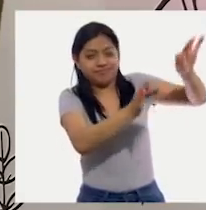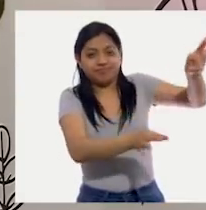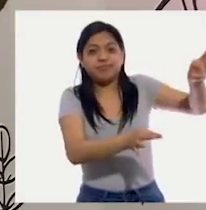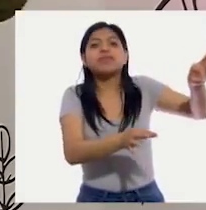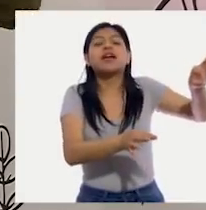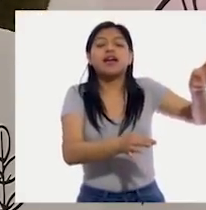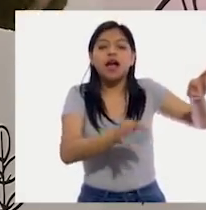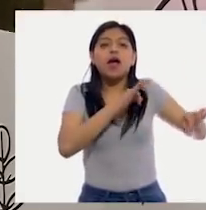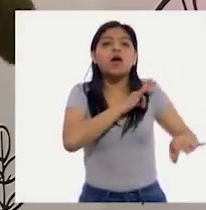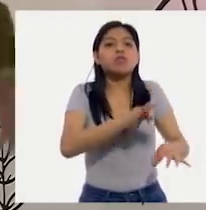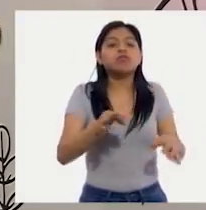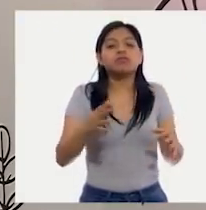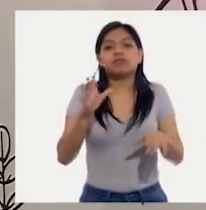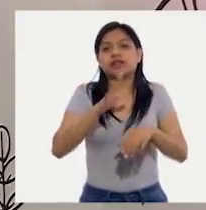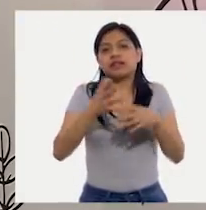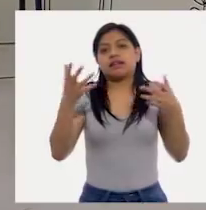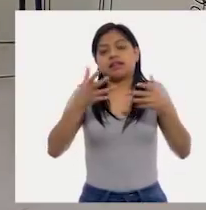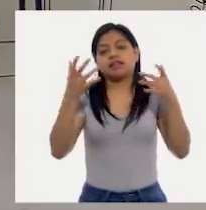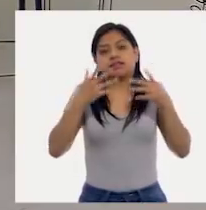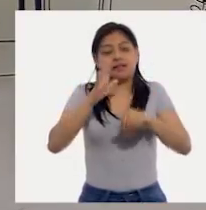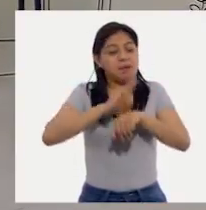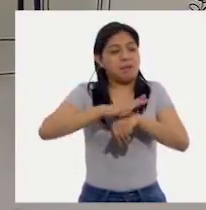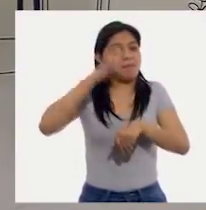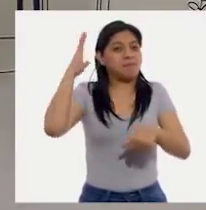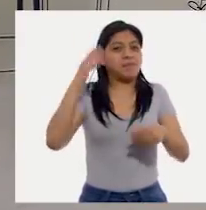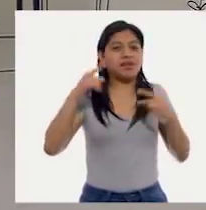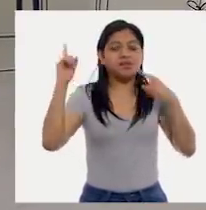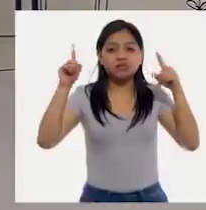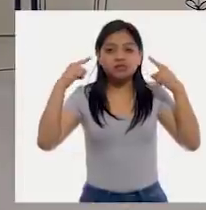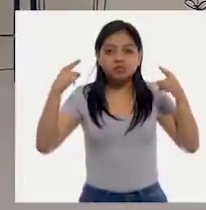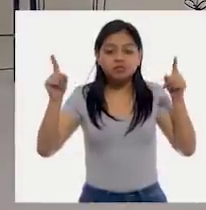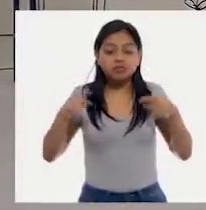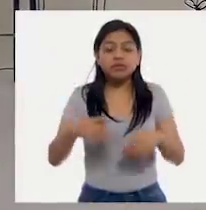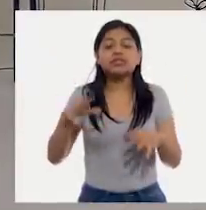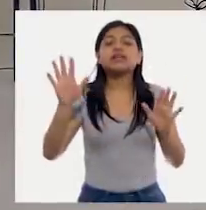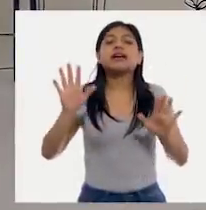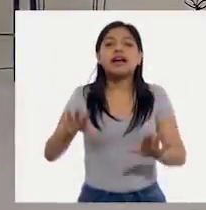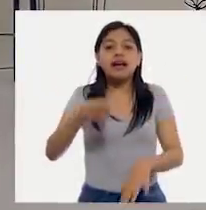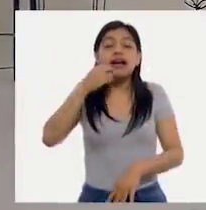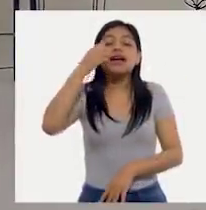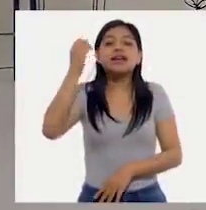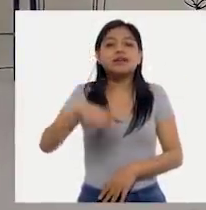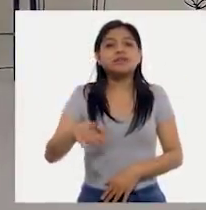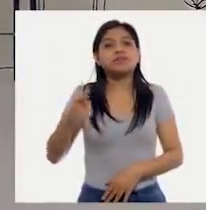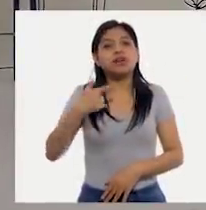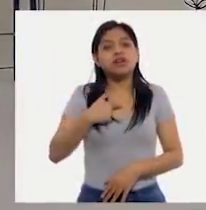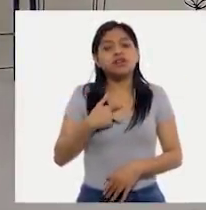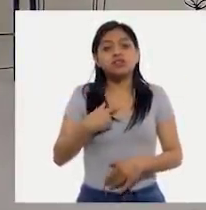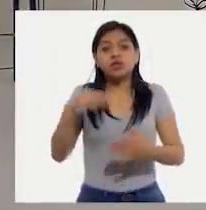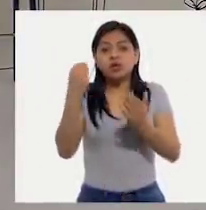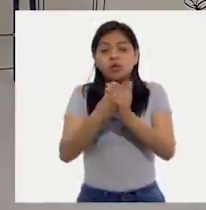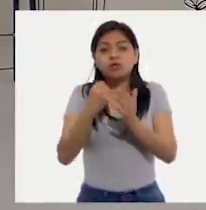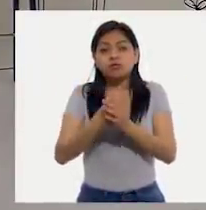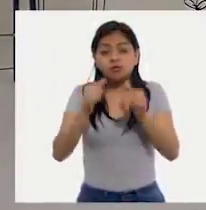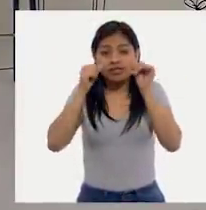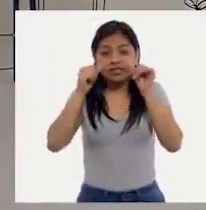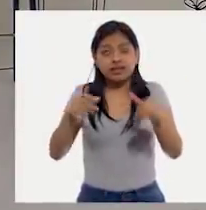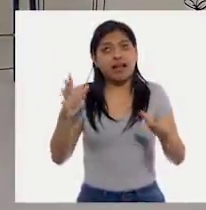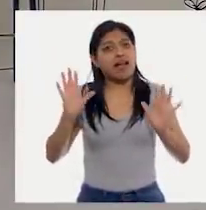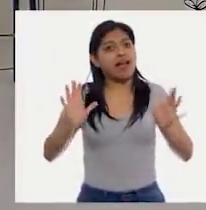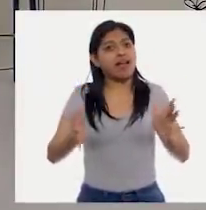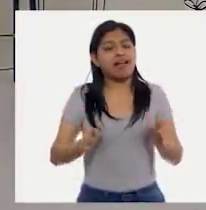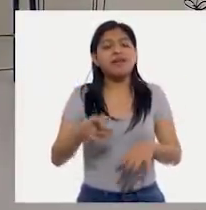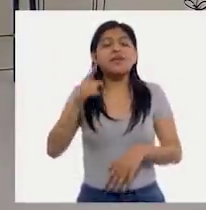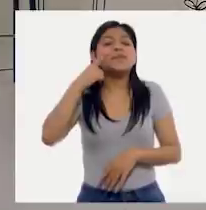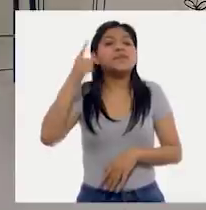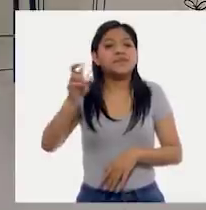orquestas y así poder hacer repertorio universal. Ah, uh-huh. Pues qué padre. Pues, ¿sabes qué? Ya me cansé de tanta clase. Yo me voy con Alfonso, que